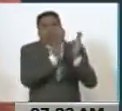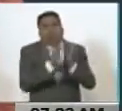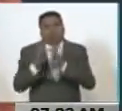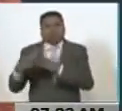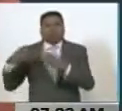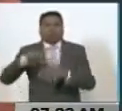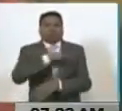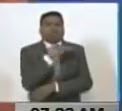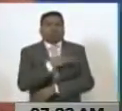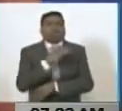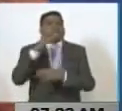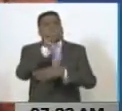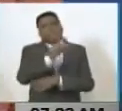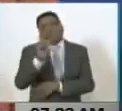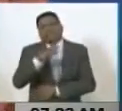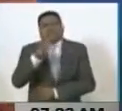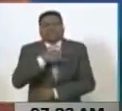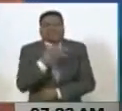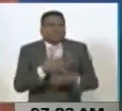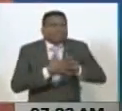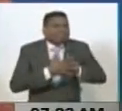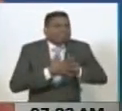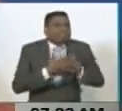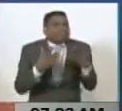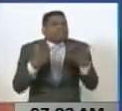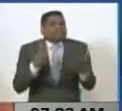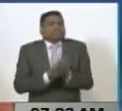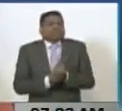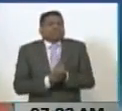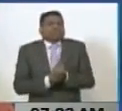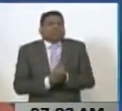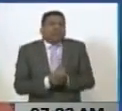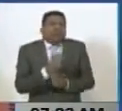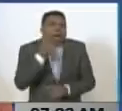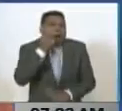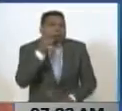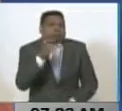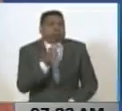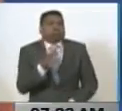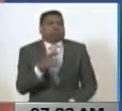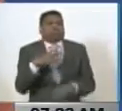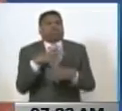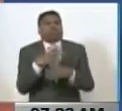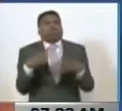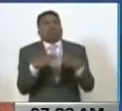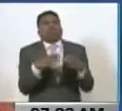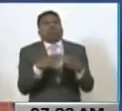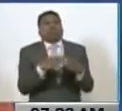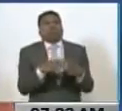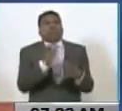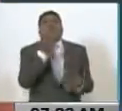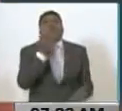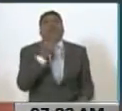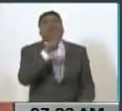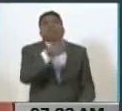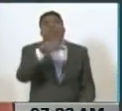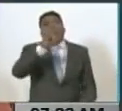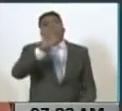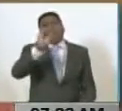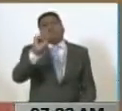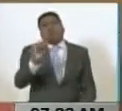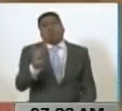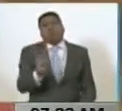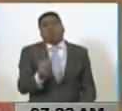social, con las personas sensibles al tema. Hay organizaciones como APROA, que tiene más de 32